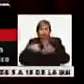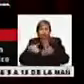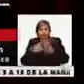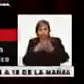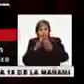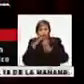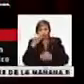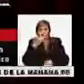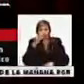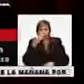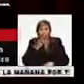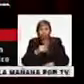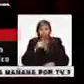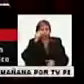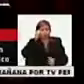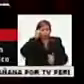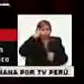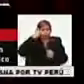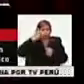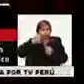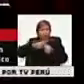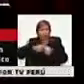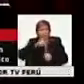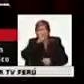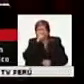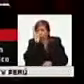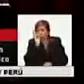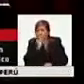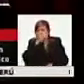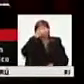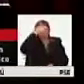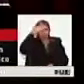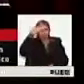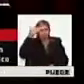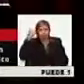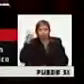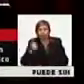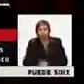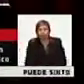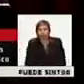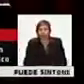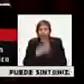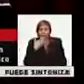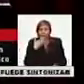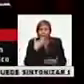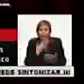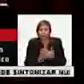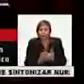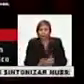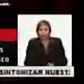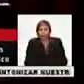y siempre te recordaremos y nunca te olvidaremos. Muchas gracias.